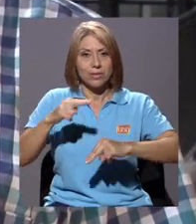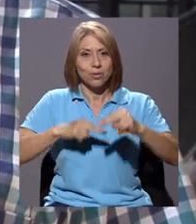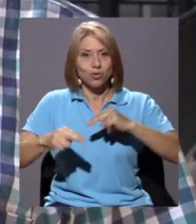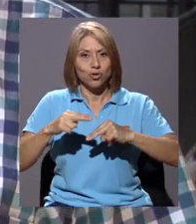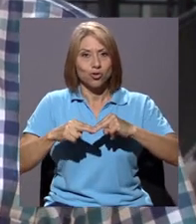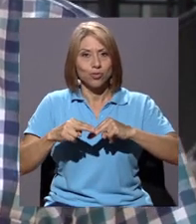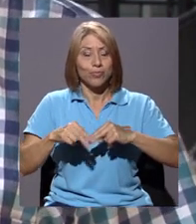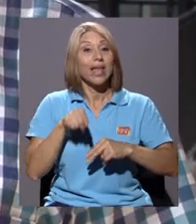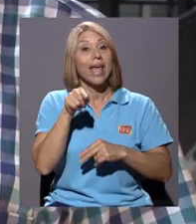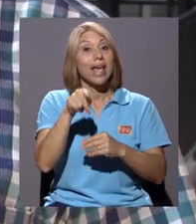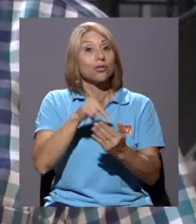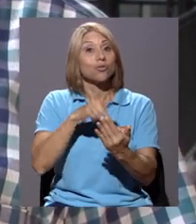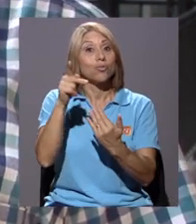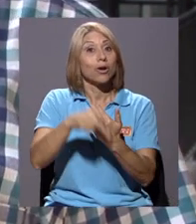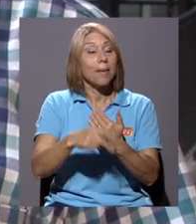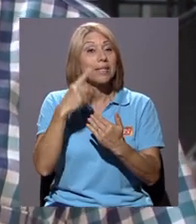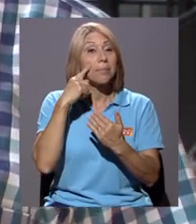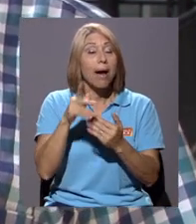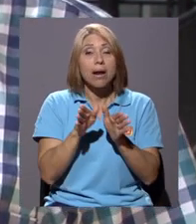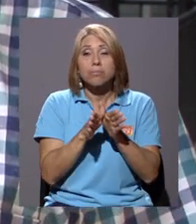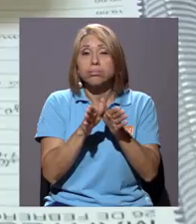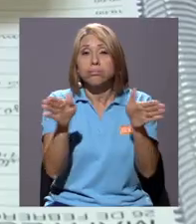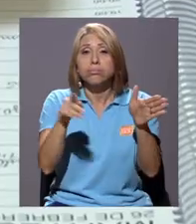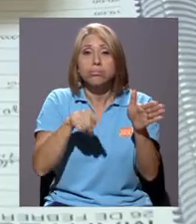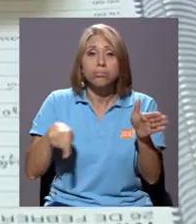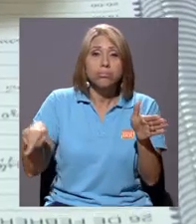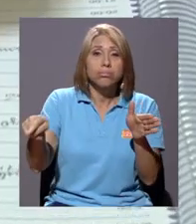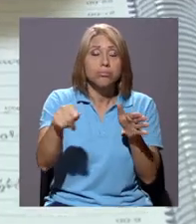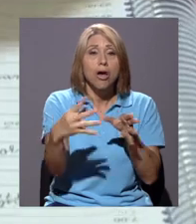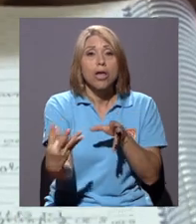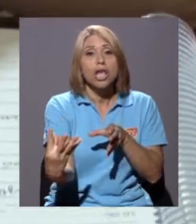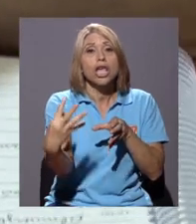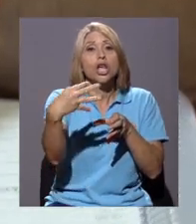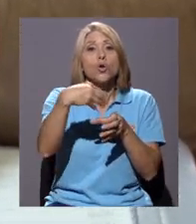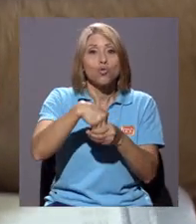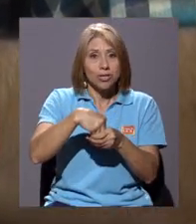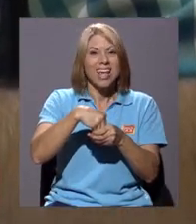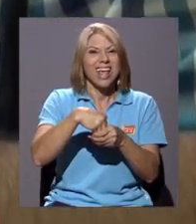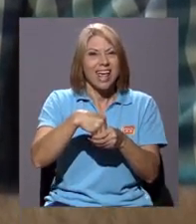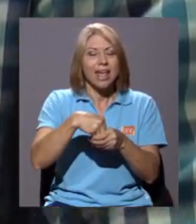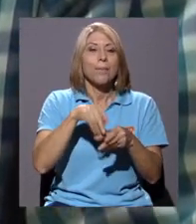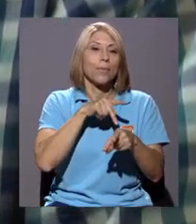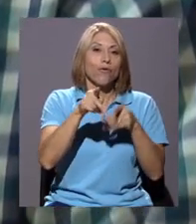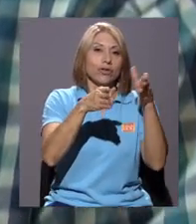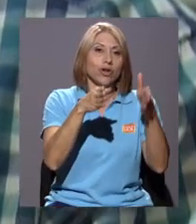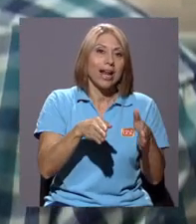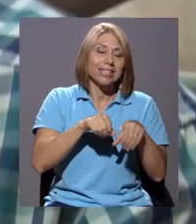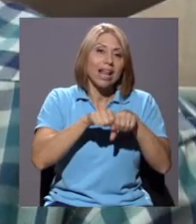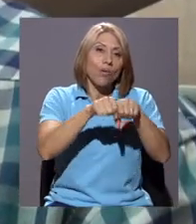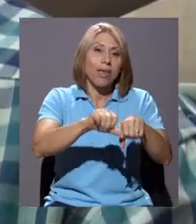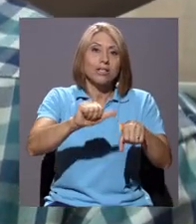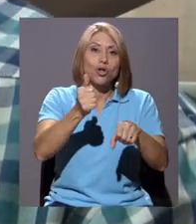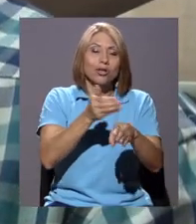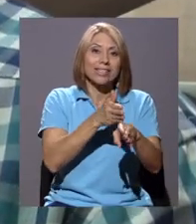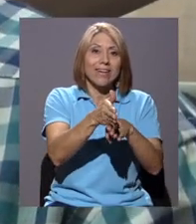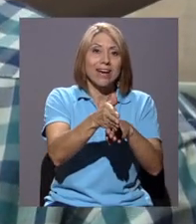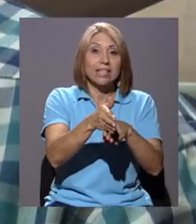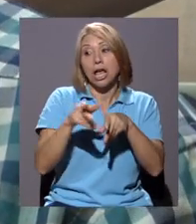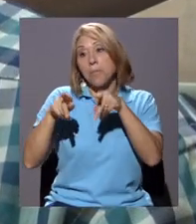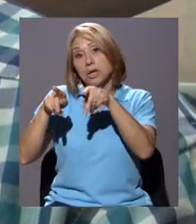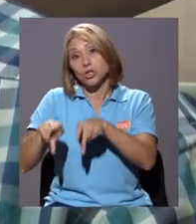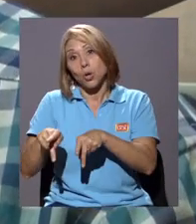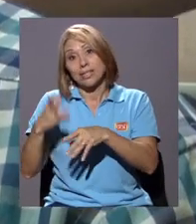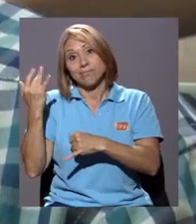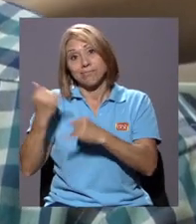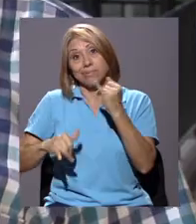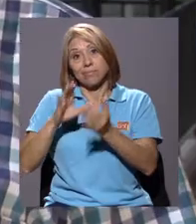una población muy amplia, que incluye profesionales graduados de otras carreras, personas que han concluido la enseñanza secundaria y también